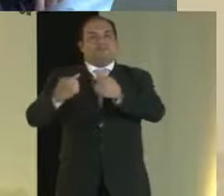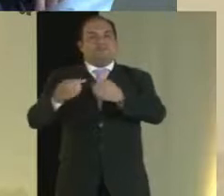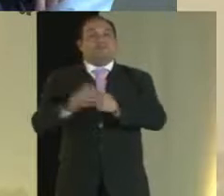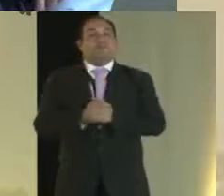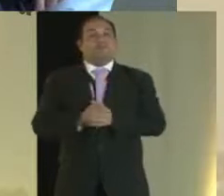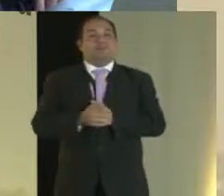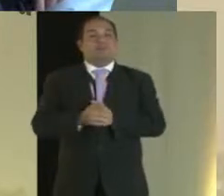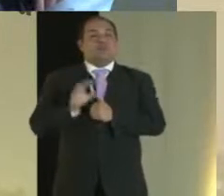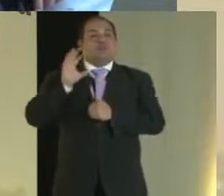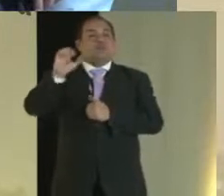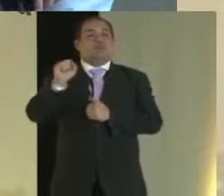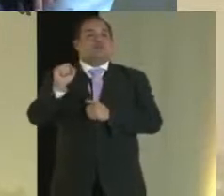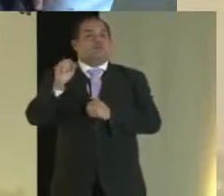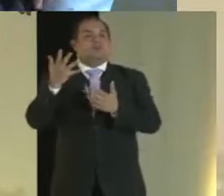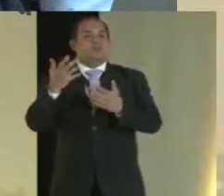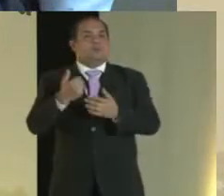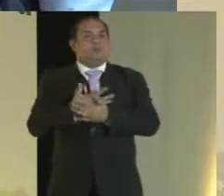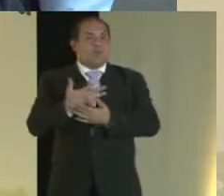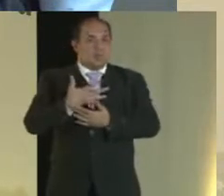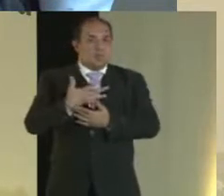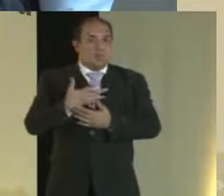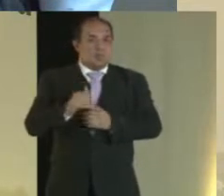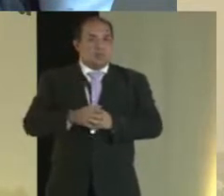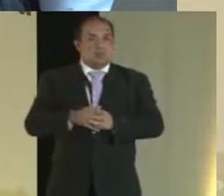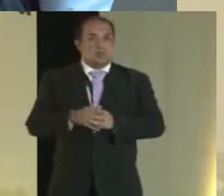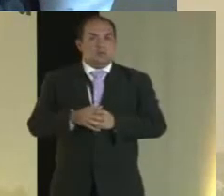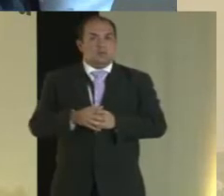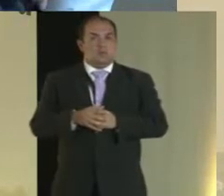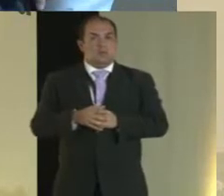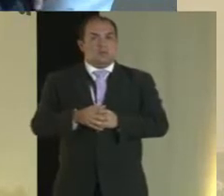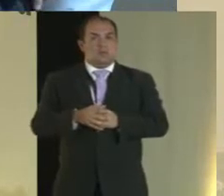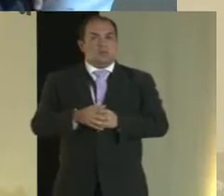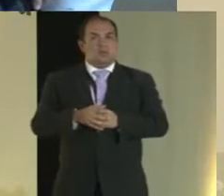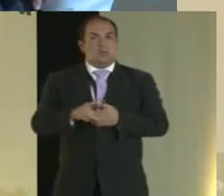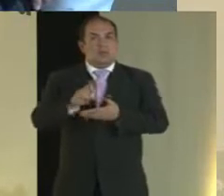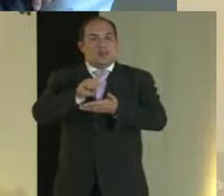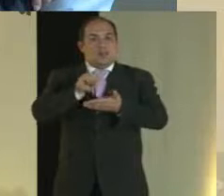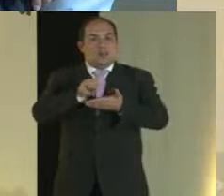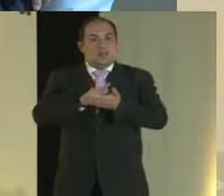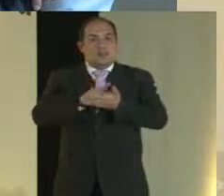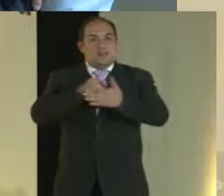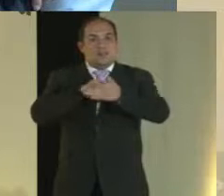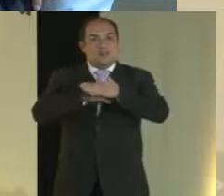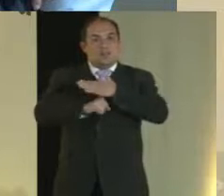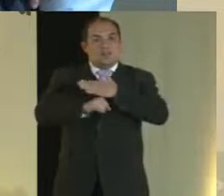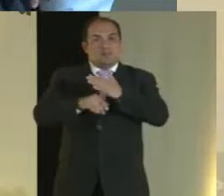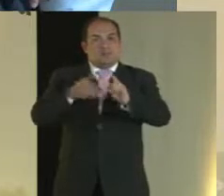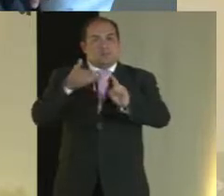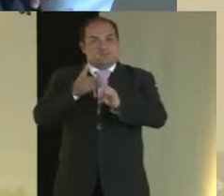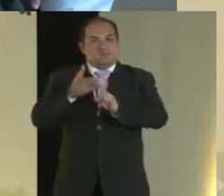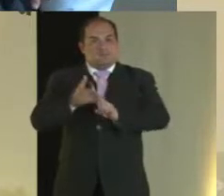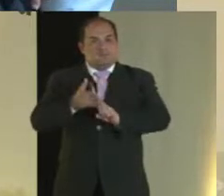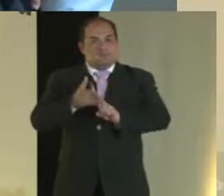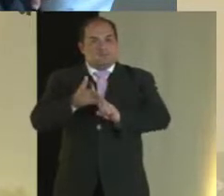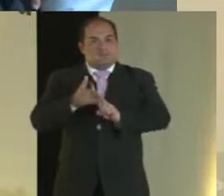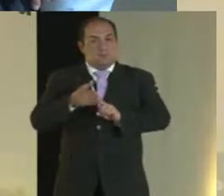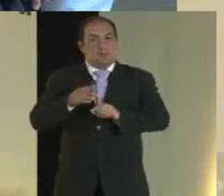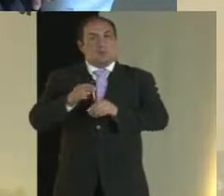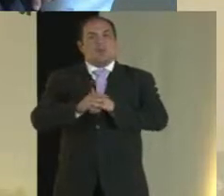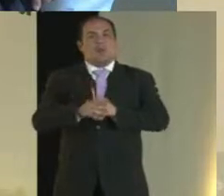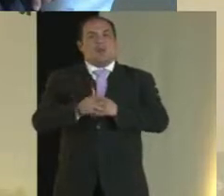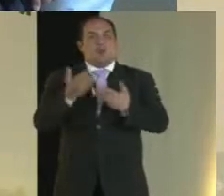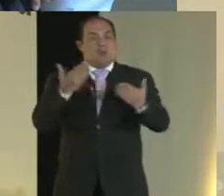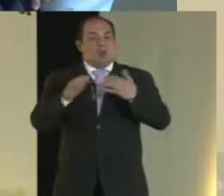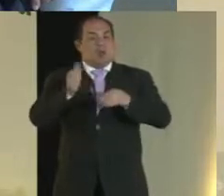Los sindicatos han sido objeto de una legislación muy detallada, más quizás que cualquier otra forma de organización de la